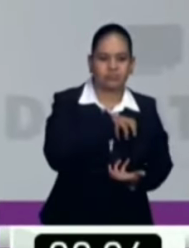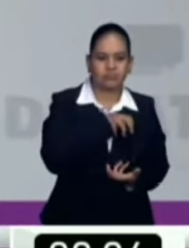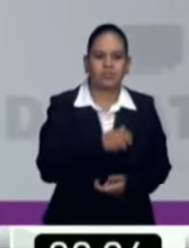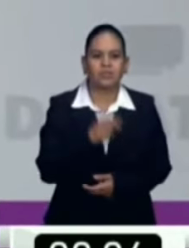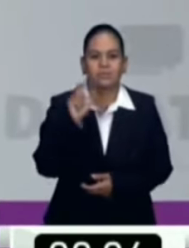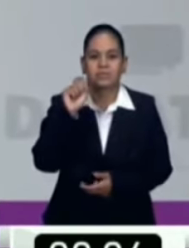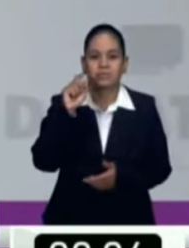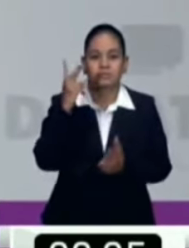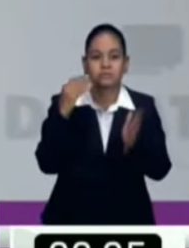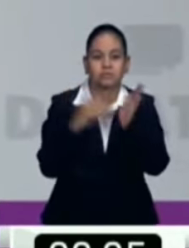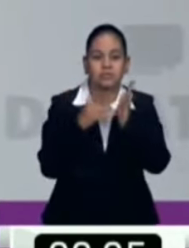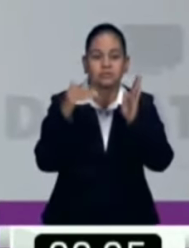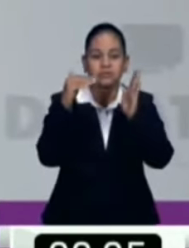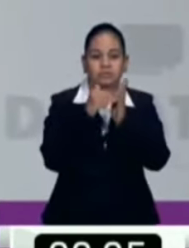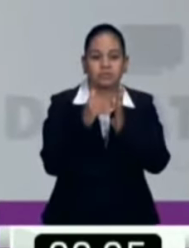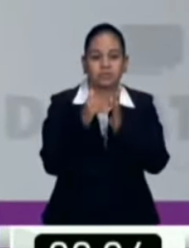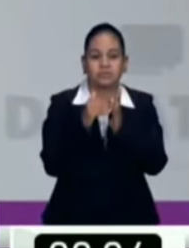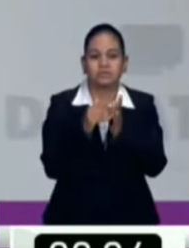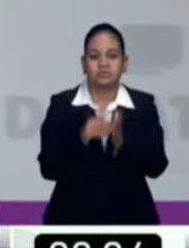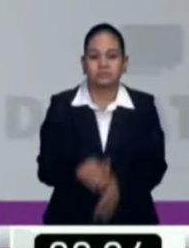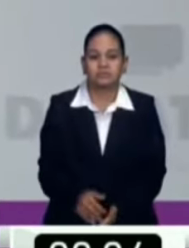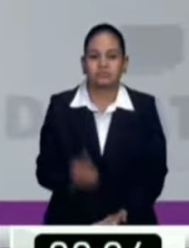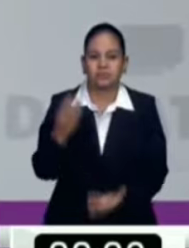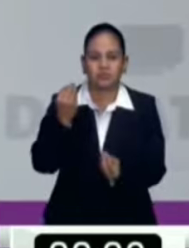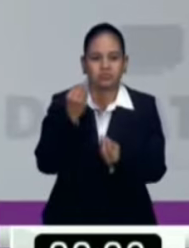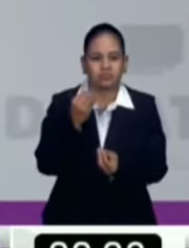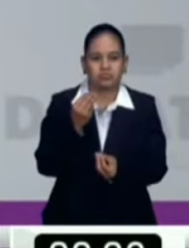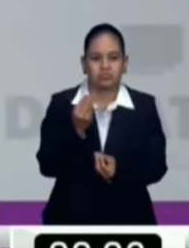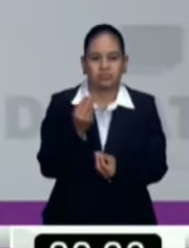ocasionó la muerte del ingeniero Pedro Arnulfo